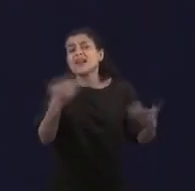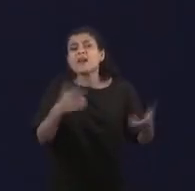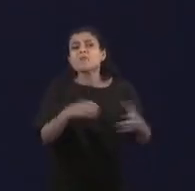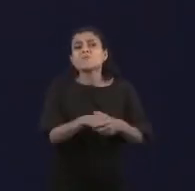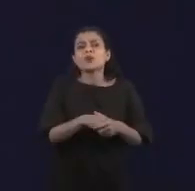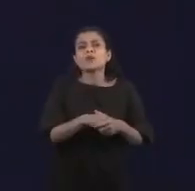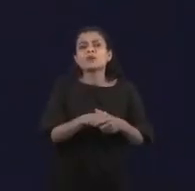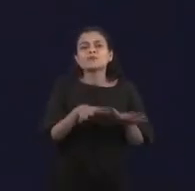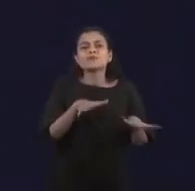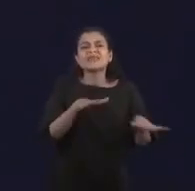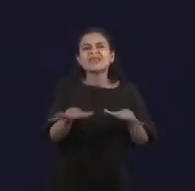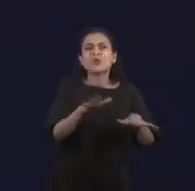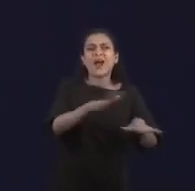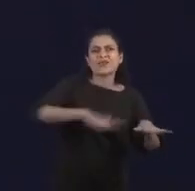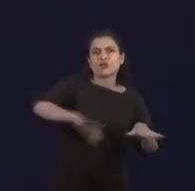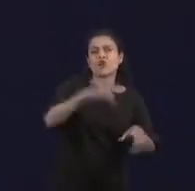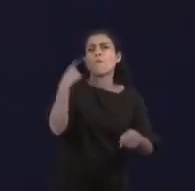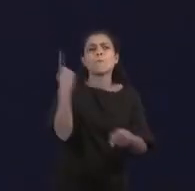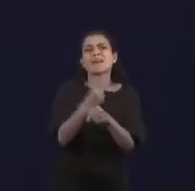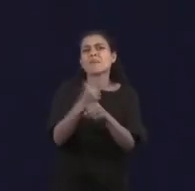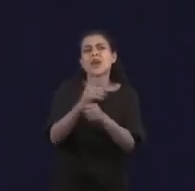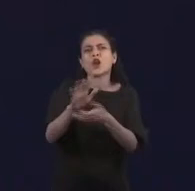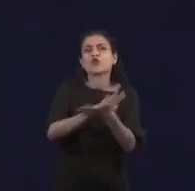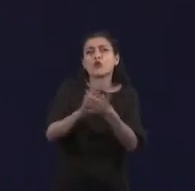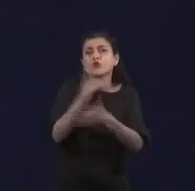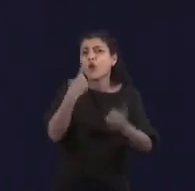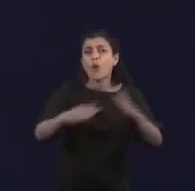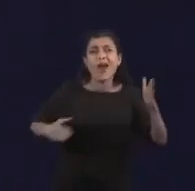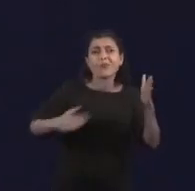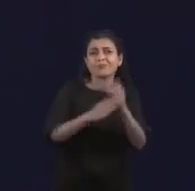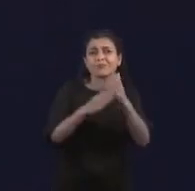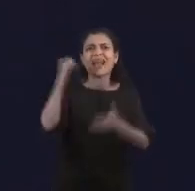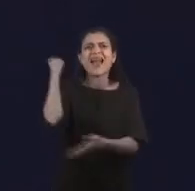tema coyuntural, digo, arreglar la macroeconomía,